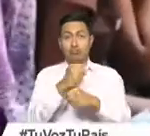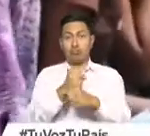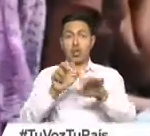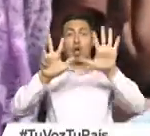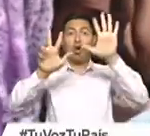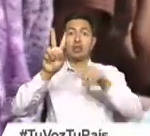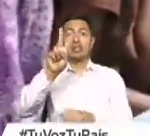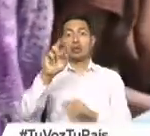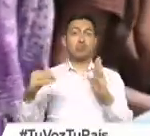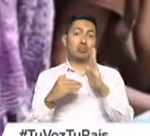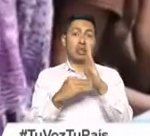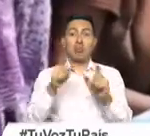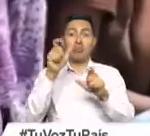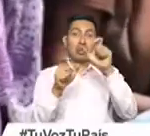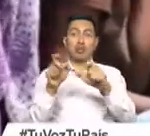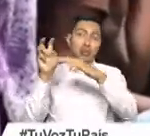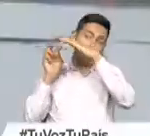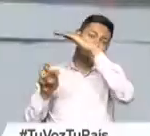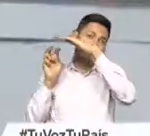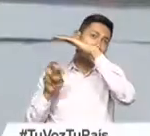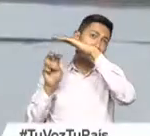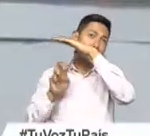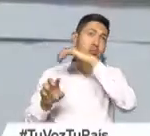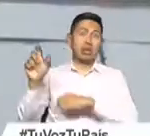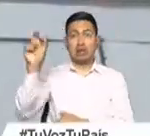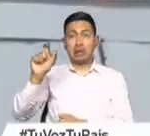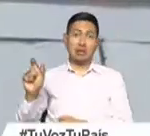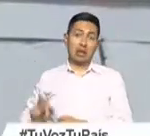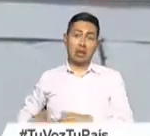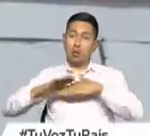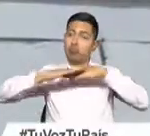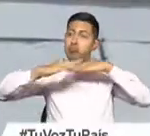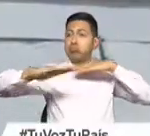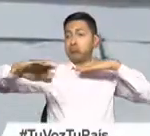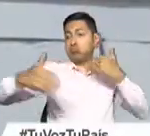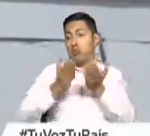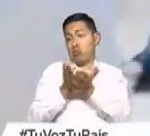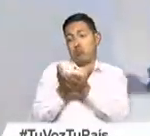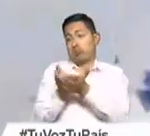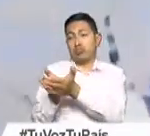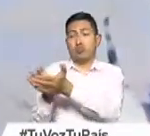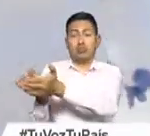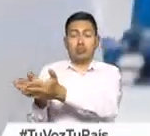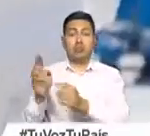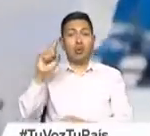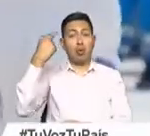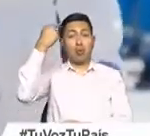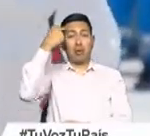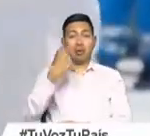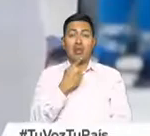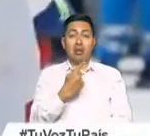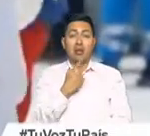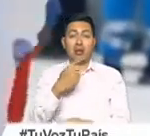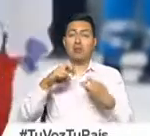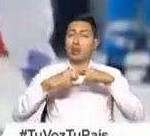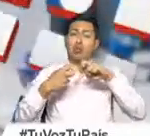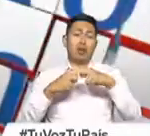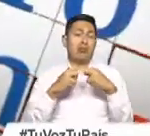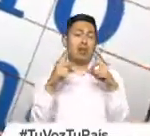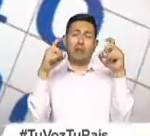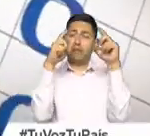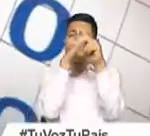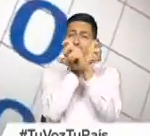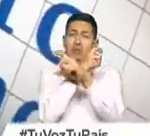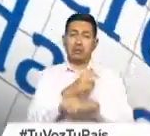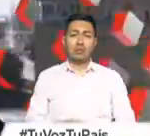82.000 migrantes han llegado a Italia a través del Mediterráneo, un tercio más que el pasado año, una situación que el gobierno califica de insostenible.